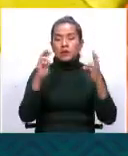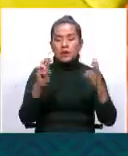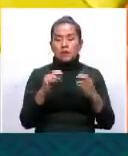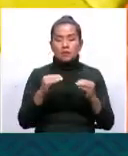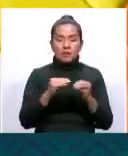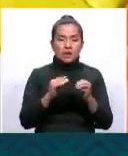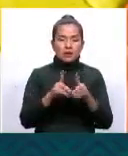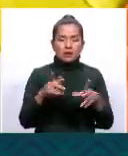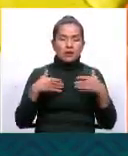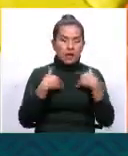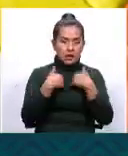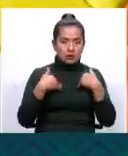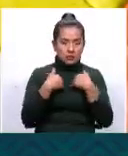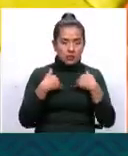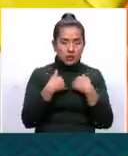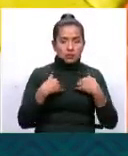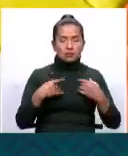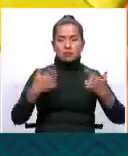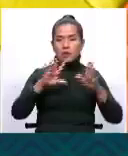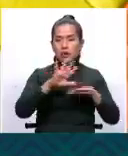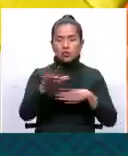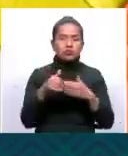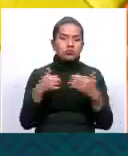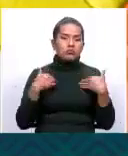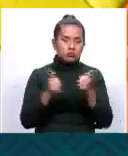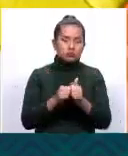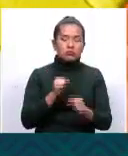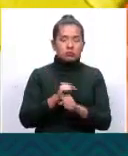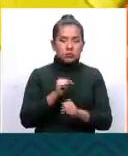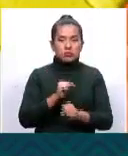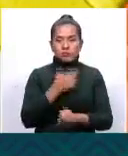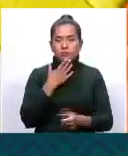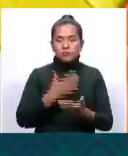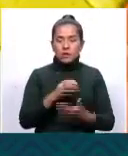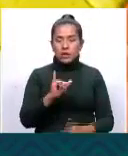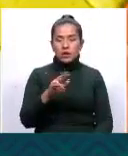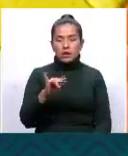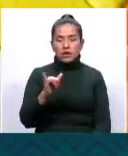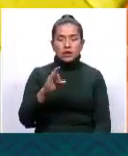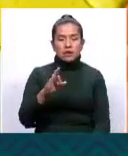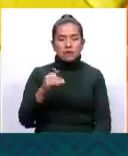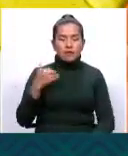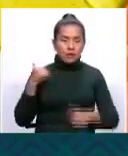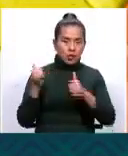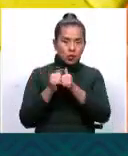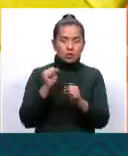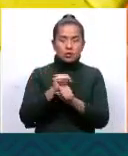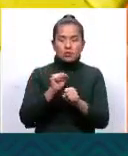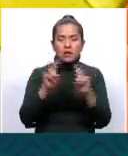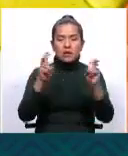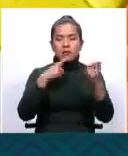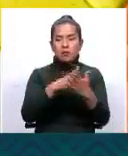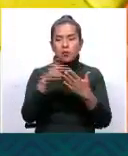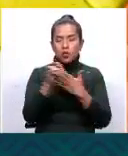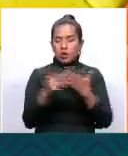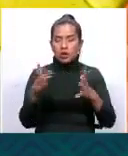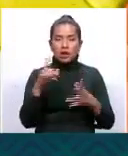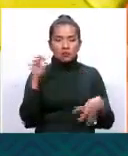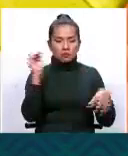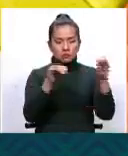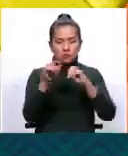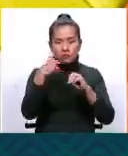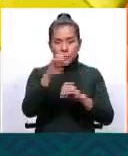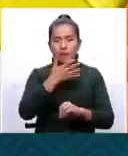pecuario, y que ahí estamos trabajando justamente con el INIAF en un proyecto que se viene implementando para